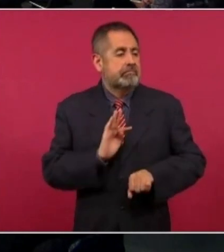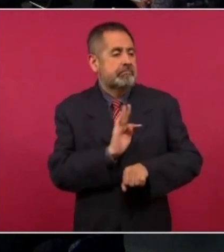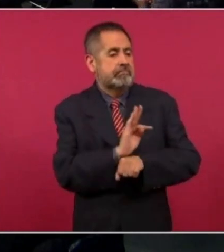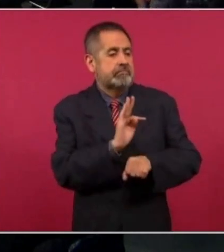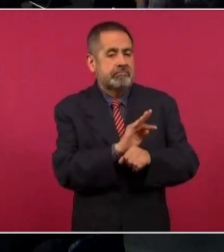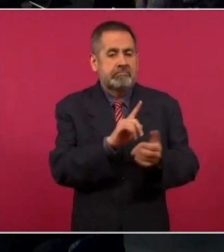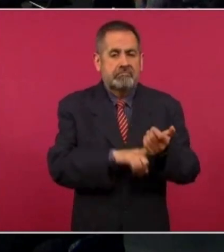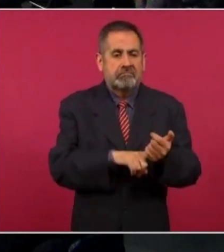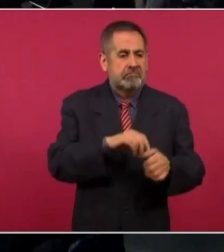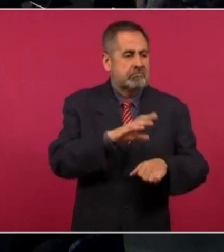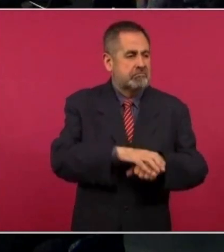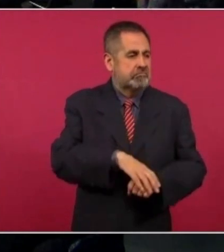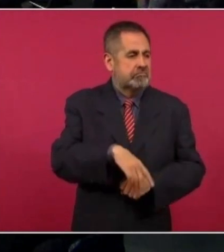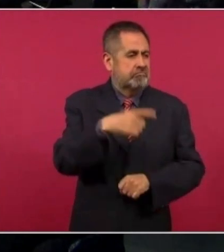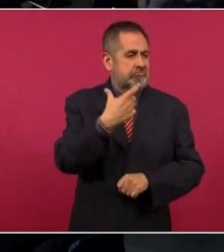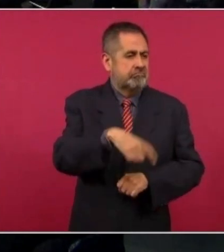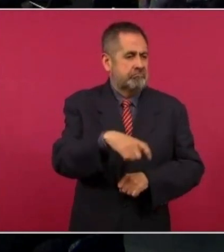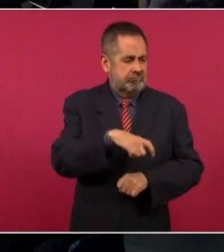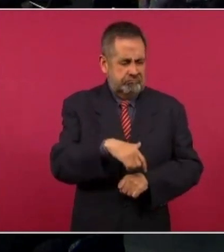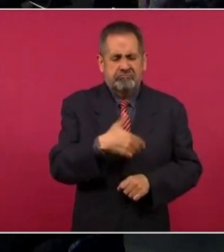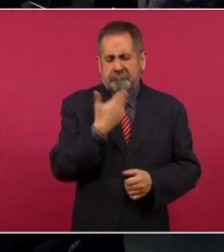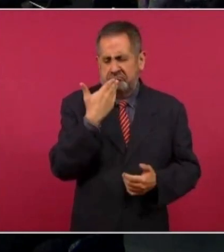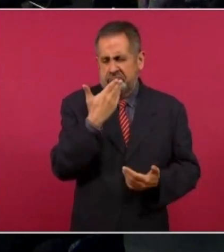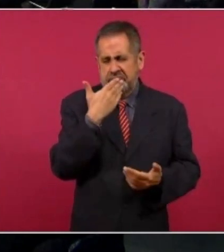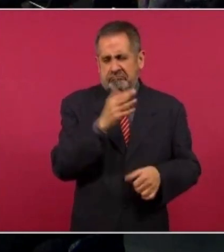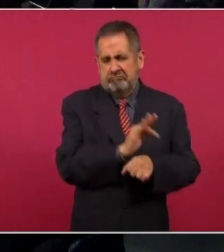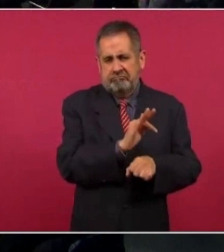de los que tienen